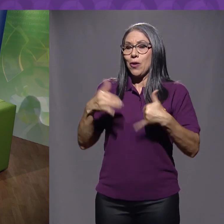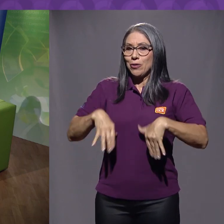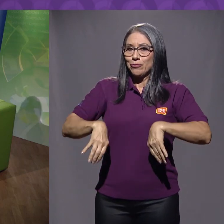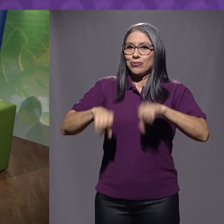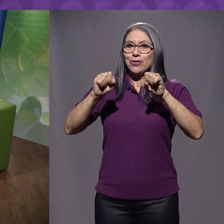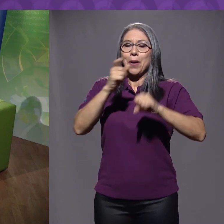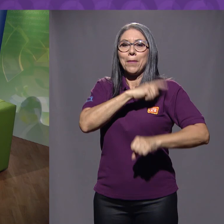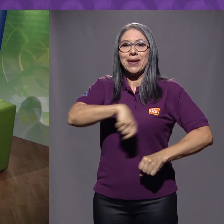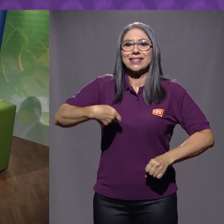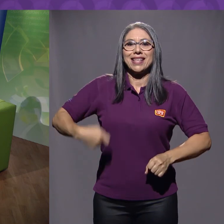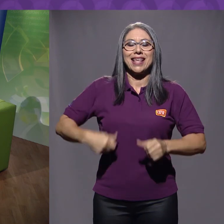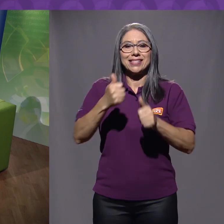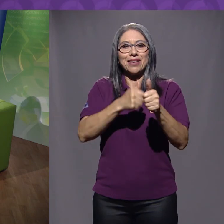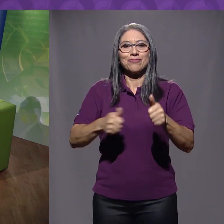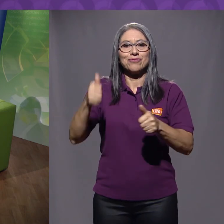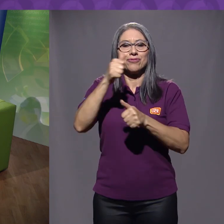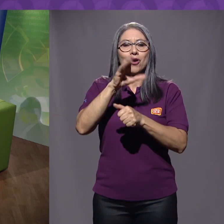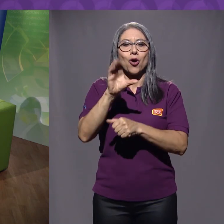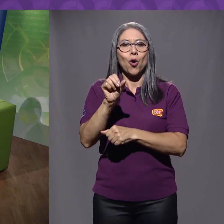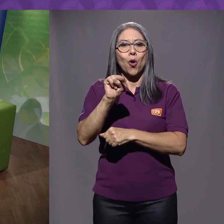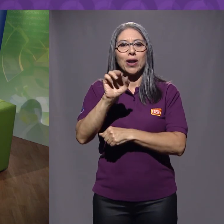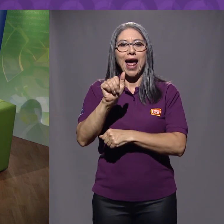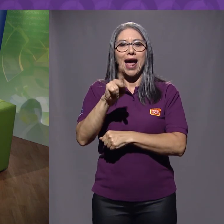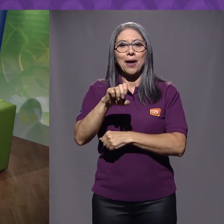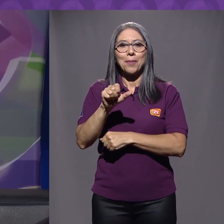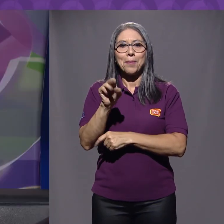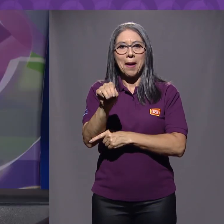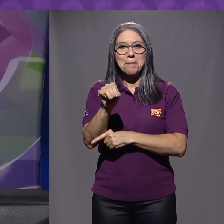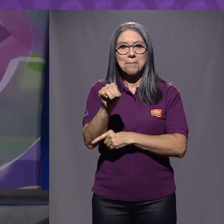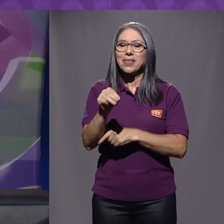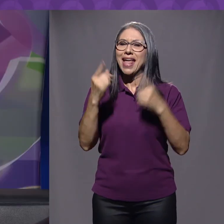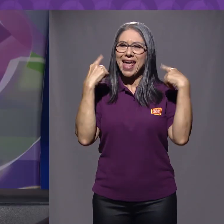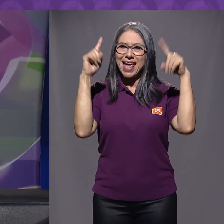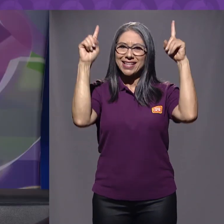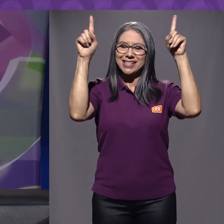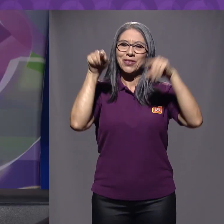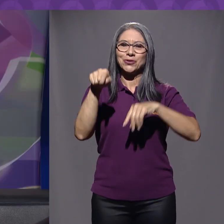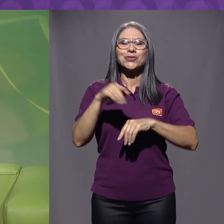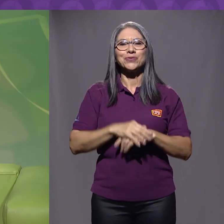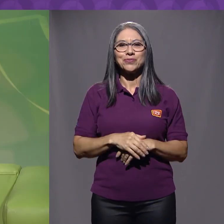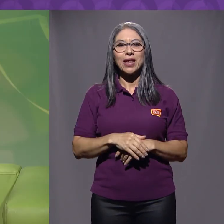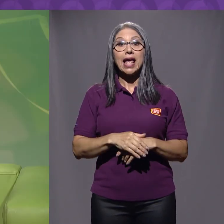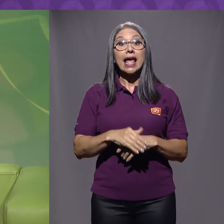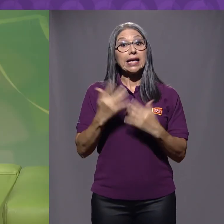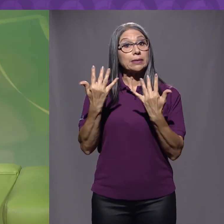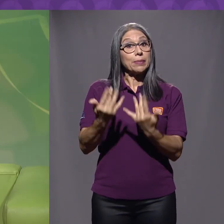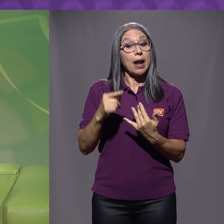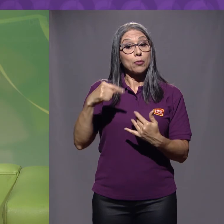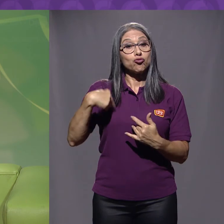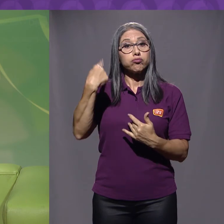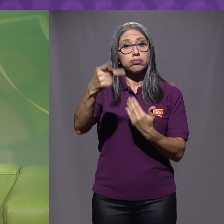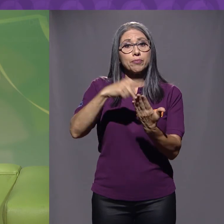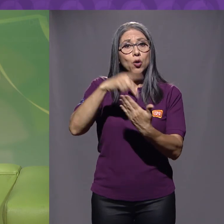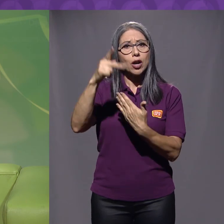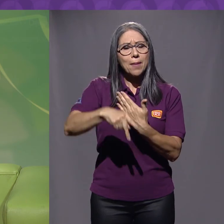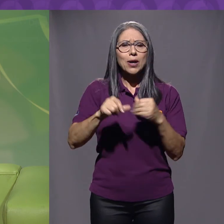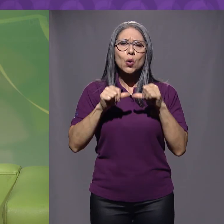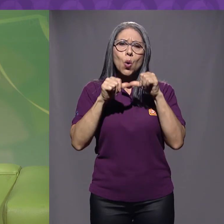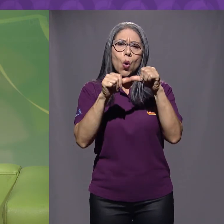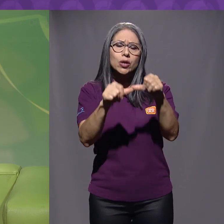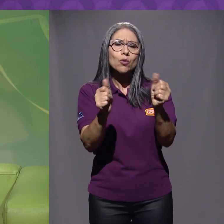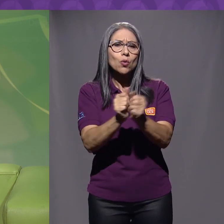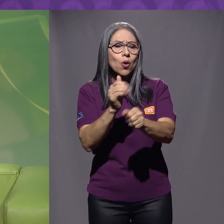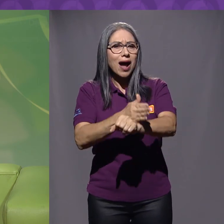esta presidencia de la Junta Rectora de CONAPAM. Le deseamos muchísimos éxitos en esta gestión y esperamos en el programa darle seguimiento a los